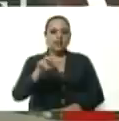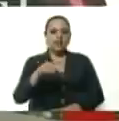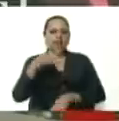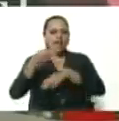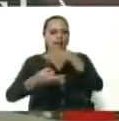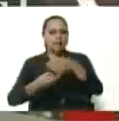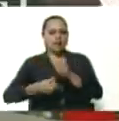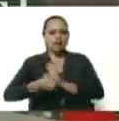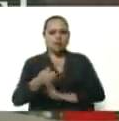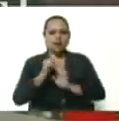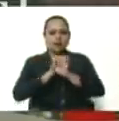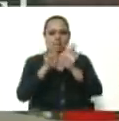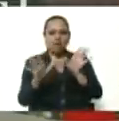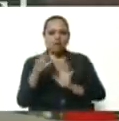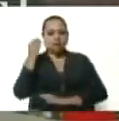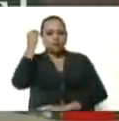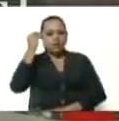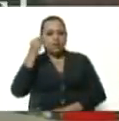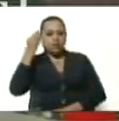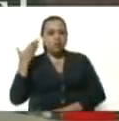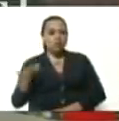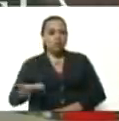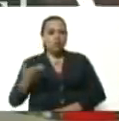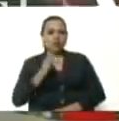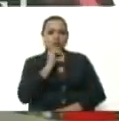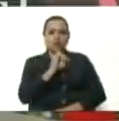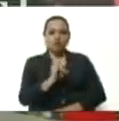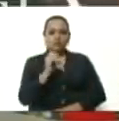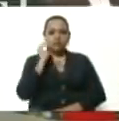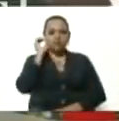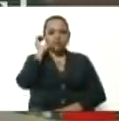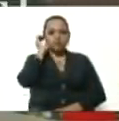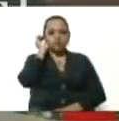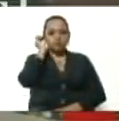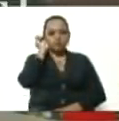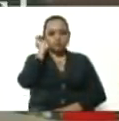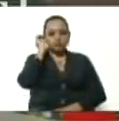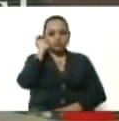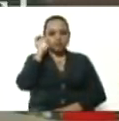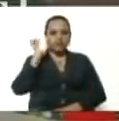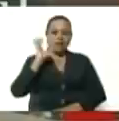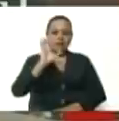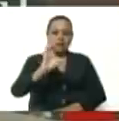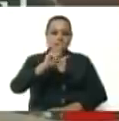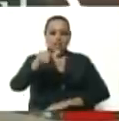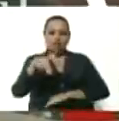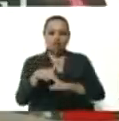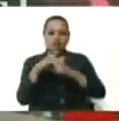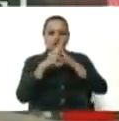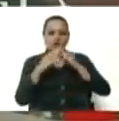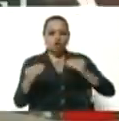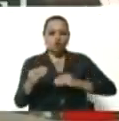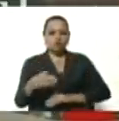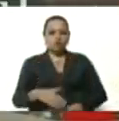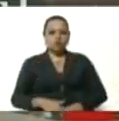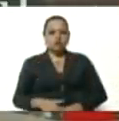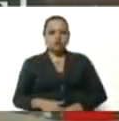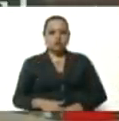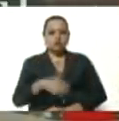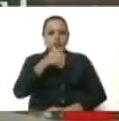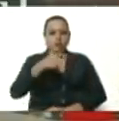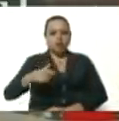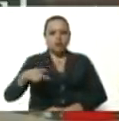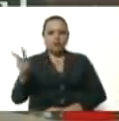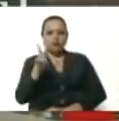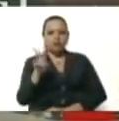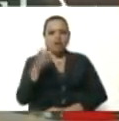detalles. Me parece trascendental que el país nacional, el país entero, toda la población de Venezuela esté